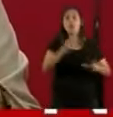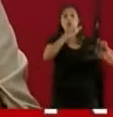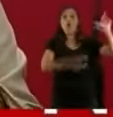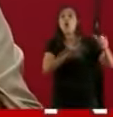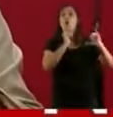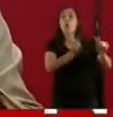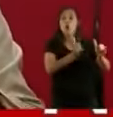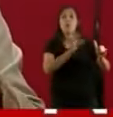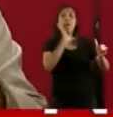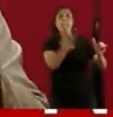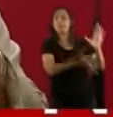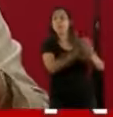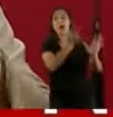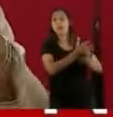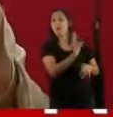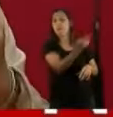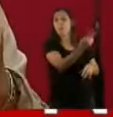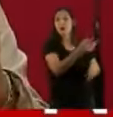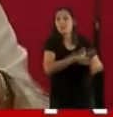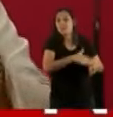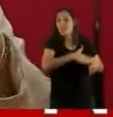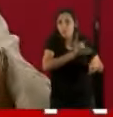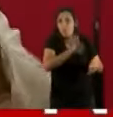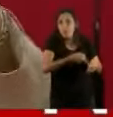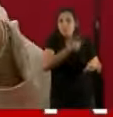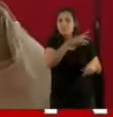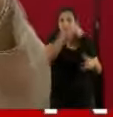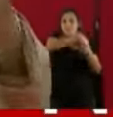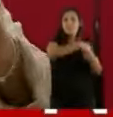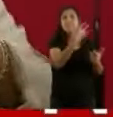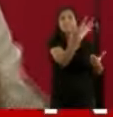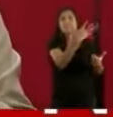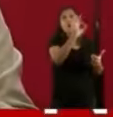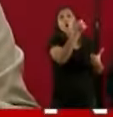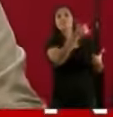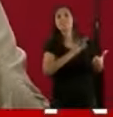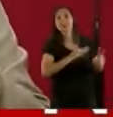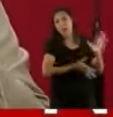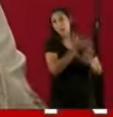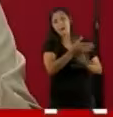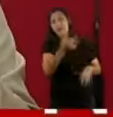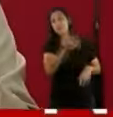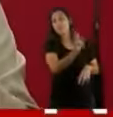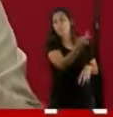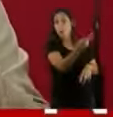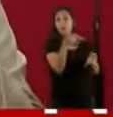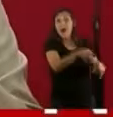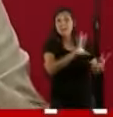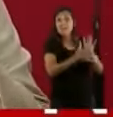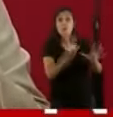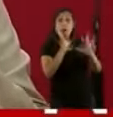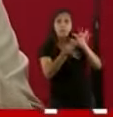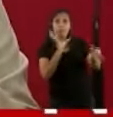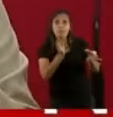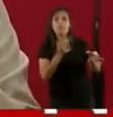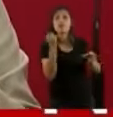va a terminar muerto y que tiene una expectativa de vida de 5 o 6 años. Ese trabajo